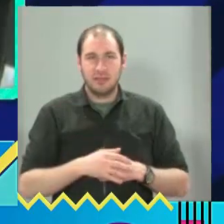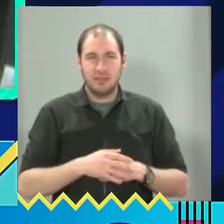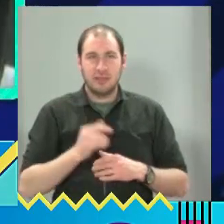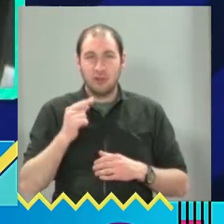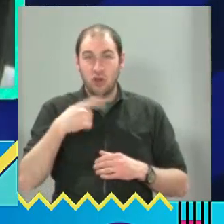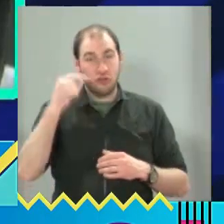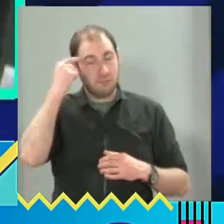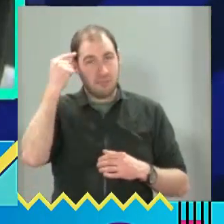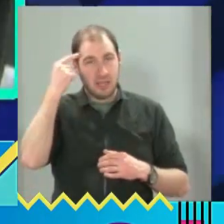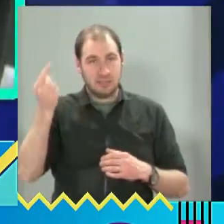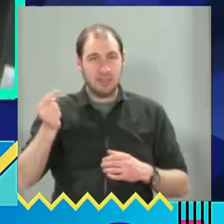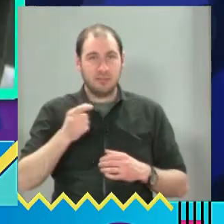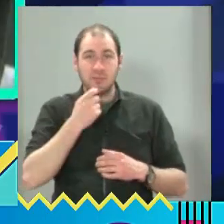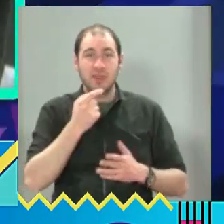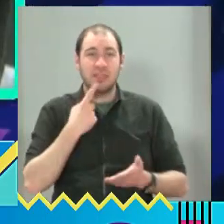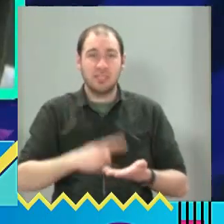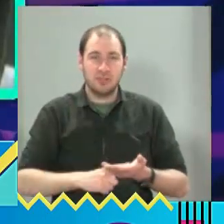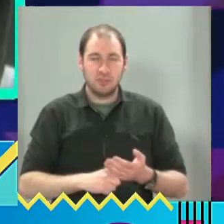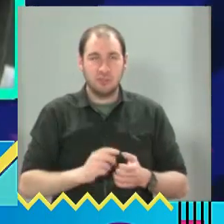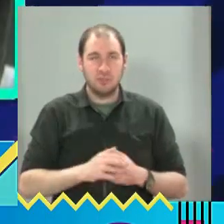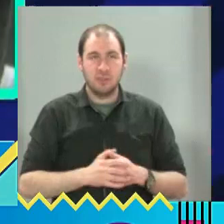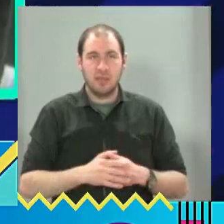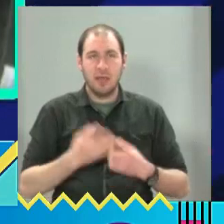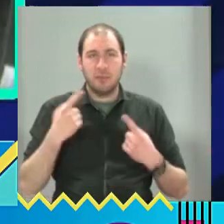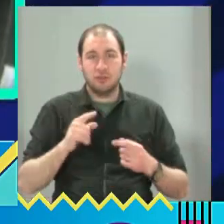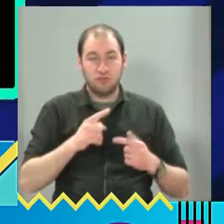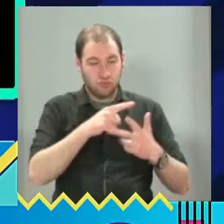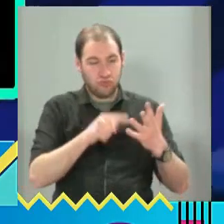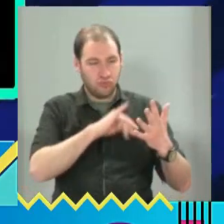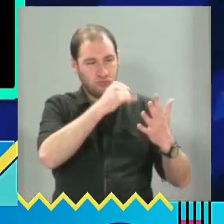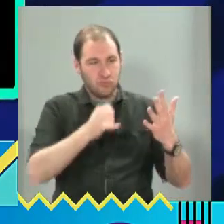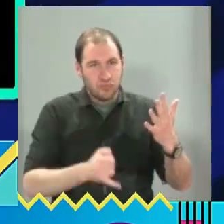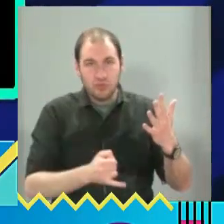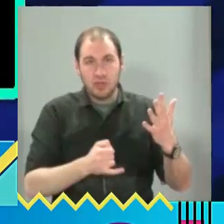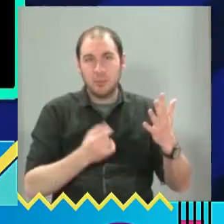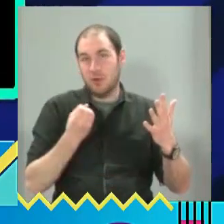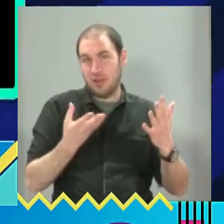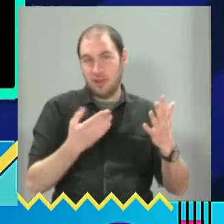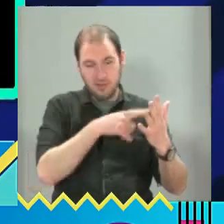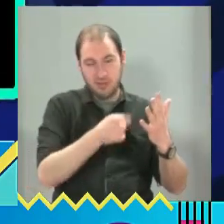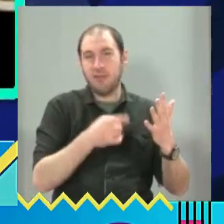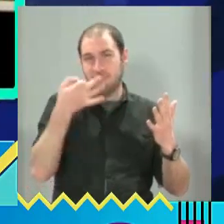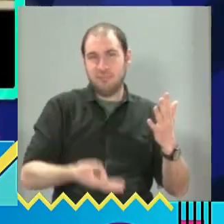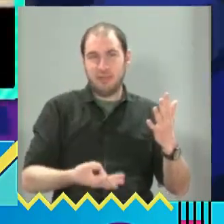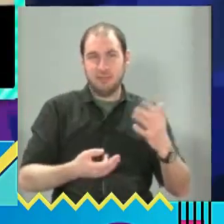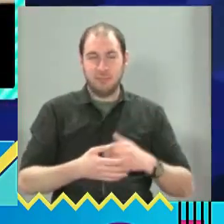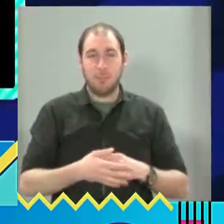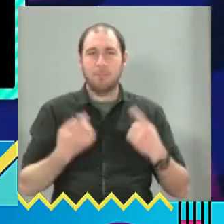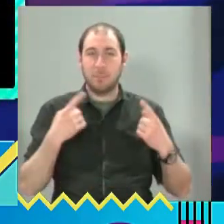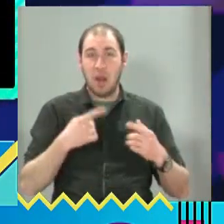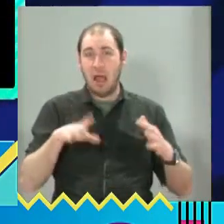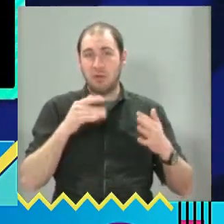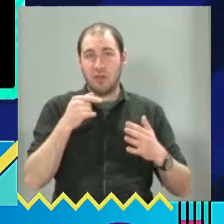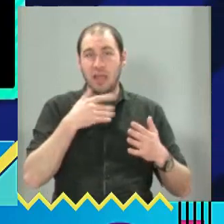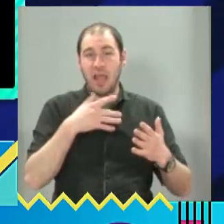lo que pensamos, ¿no? Cuando tomamos esta decisión decimos, claro, pero si todos lo hacen, debe ser porque debe ser lo correcto. Pero puede ser lo